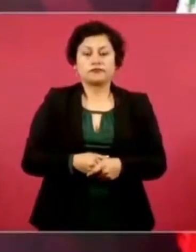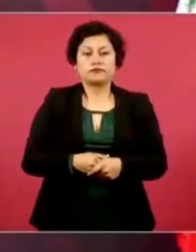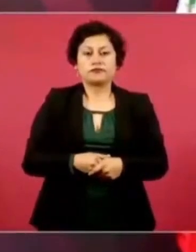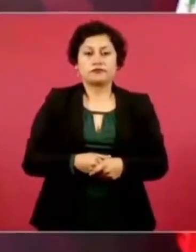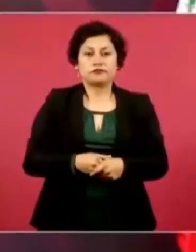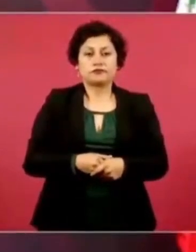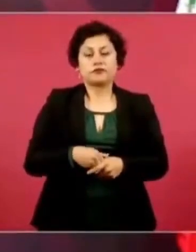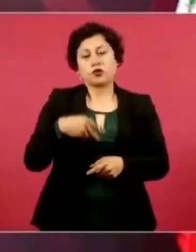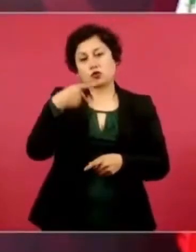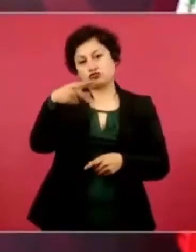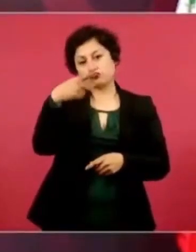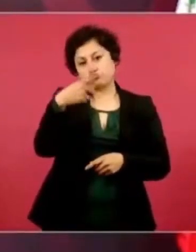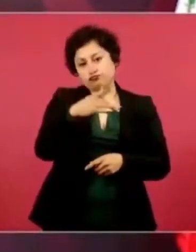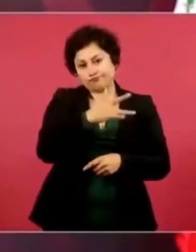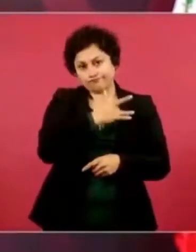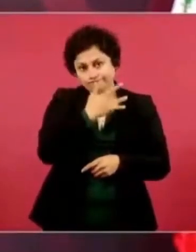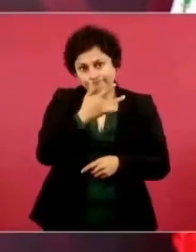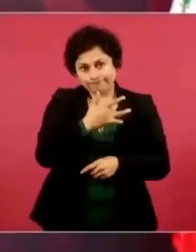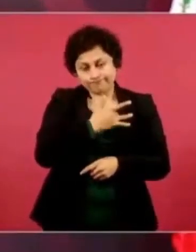sientes y lo que